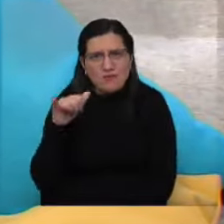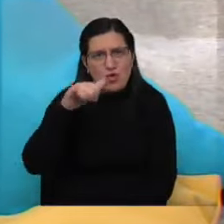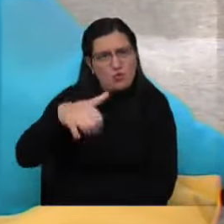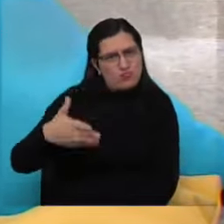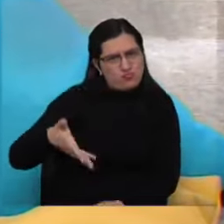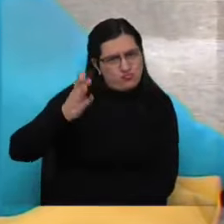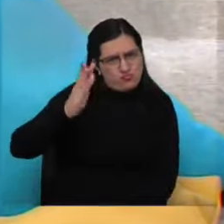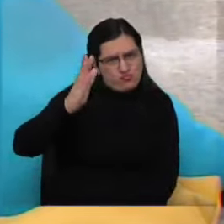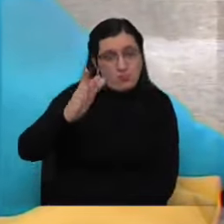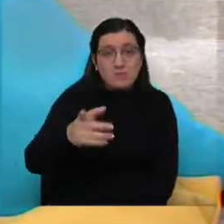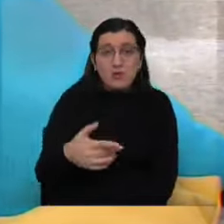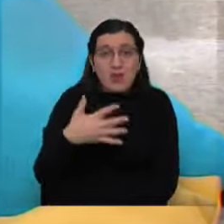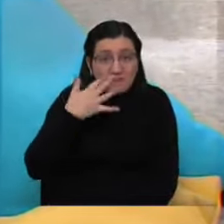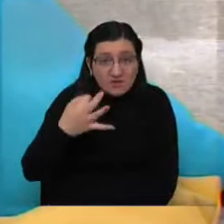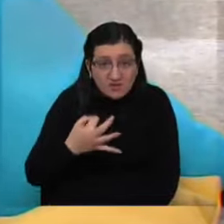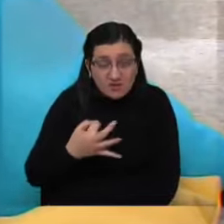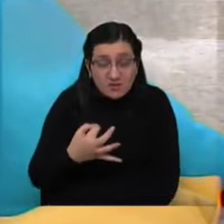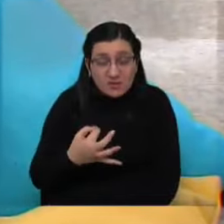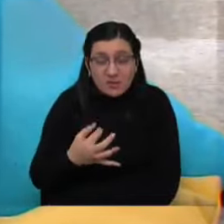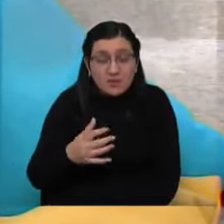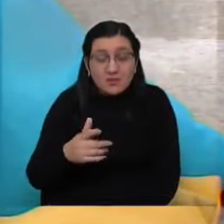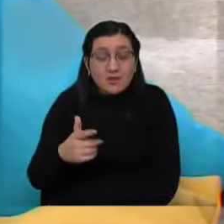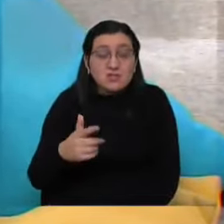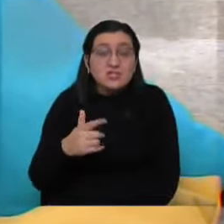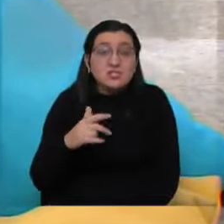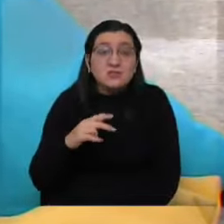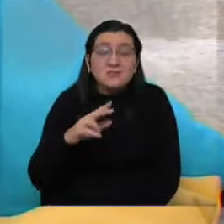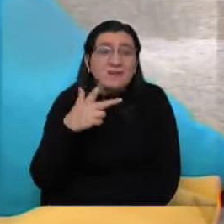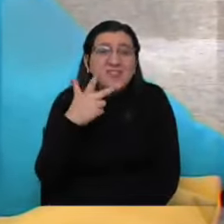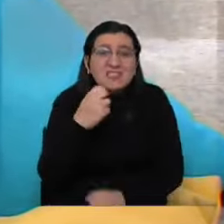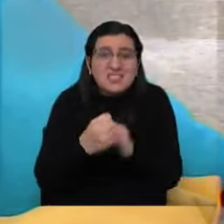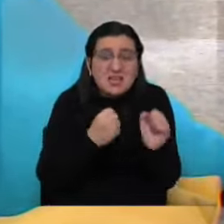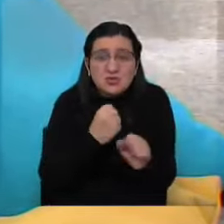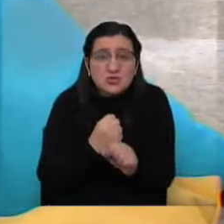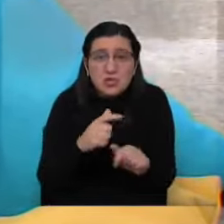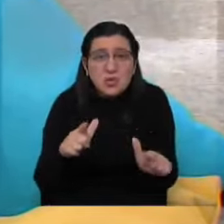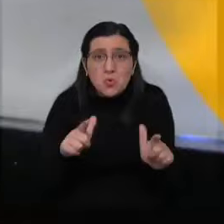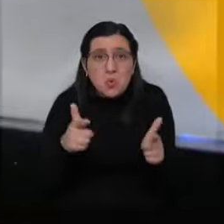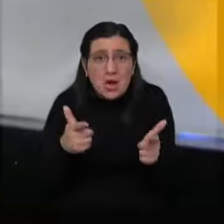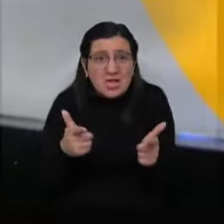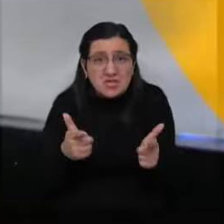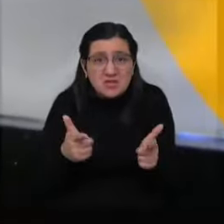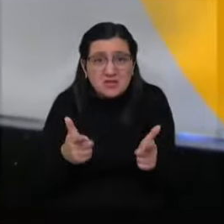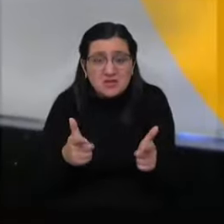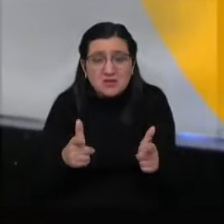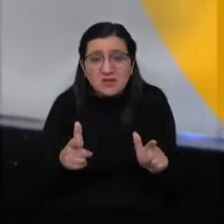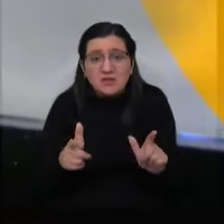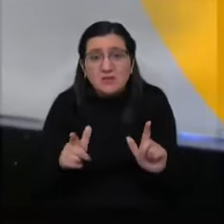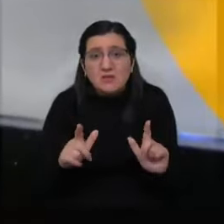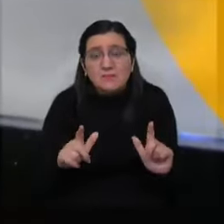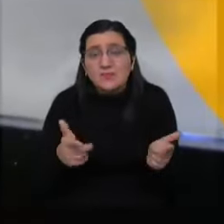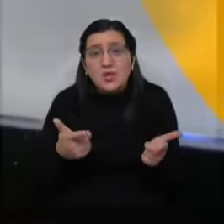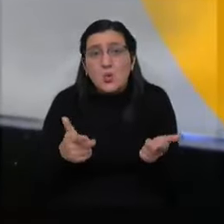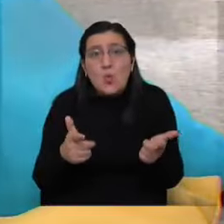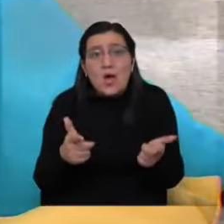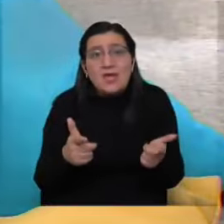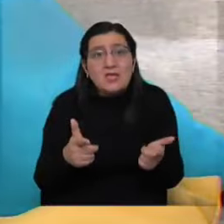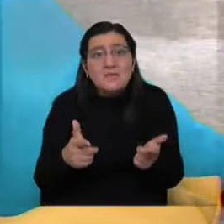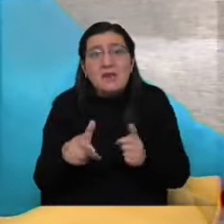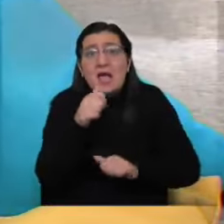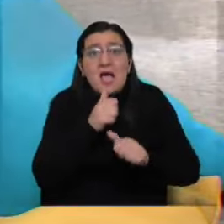hay uno en Portugal que es el lugar que es el service vamos a decir nunca más critiquen a sus a sus mecánicos cuando les demoren que acá